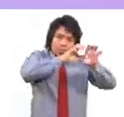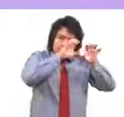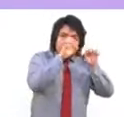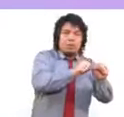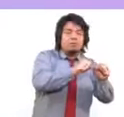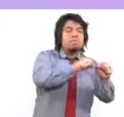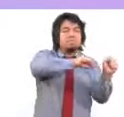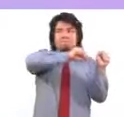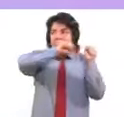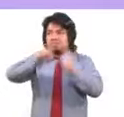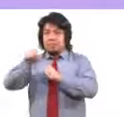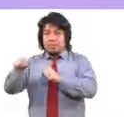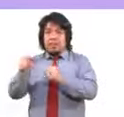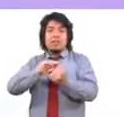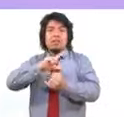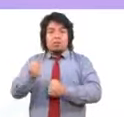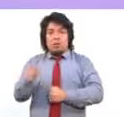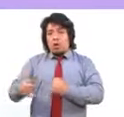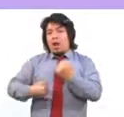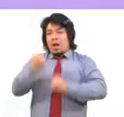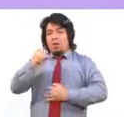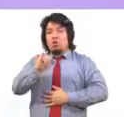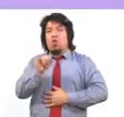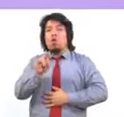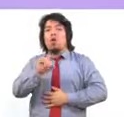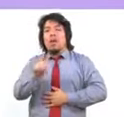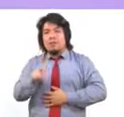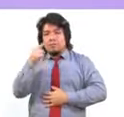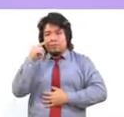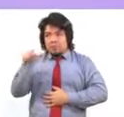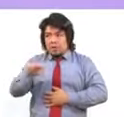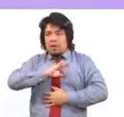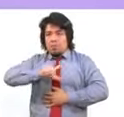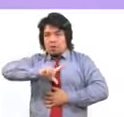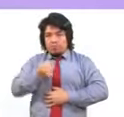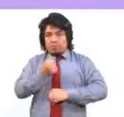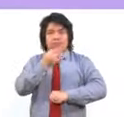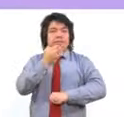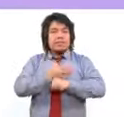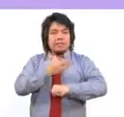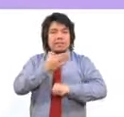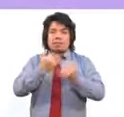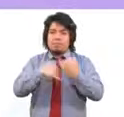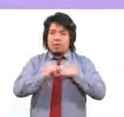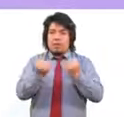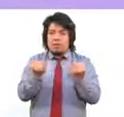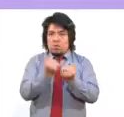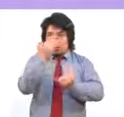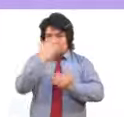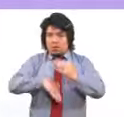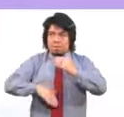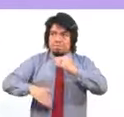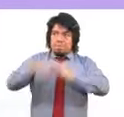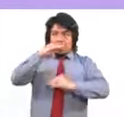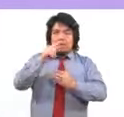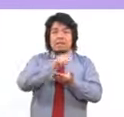serán puestos ante los jueces de control para que sean castigados con la máxima pena que la